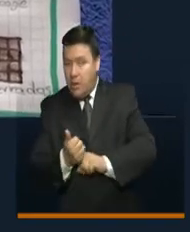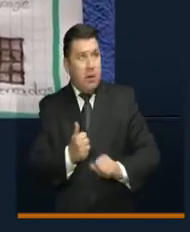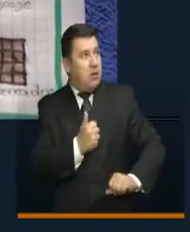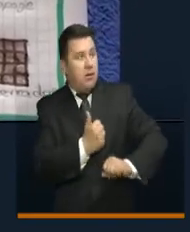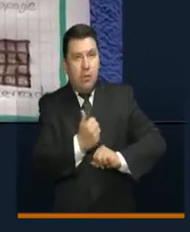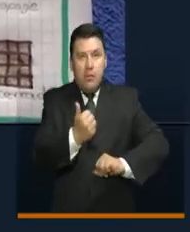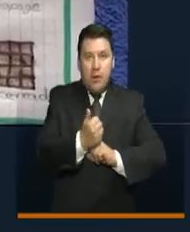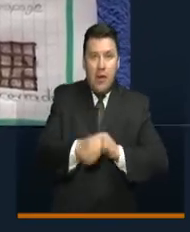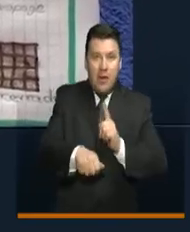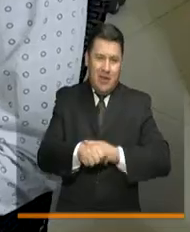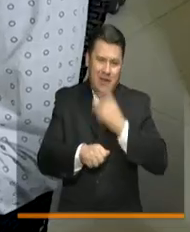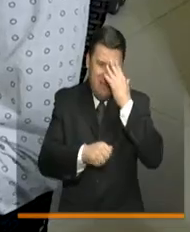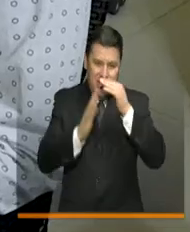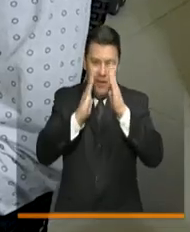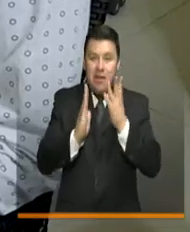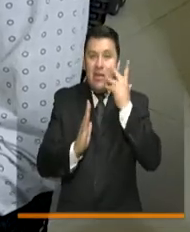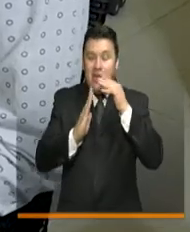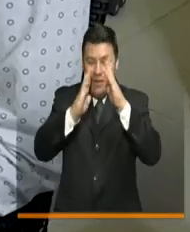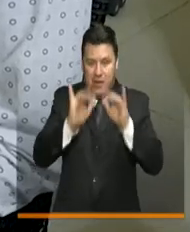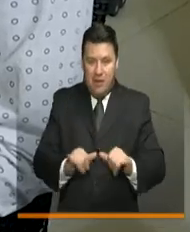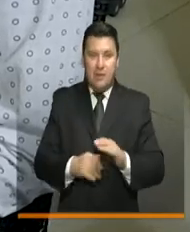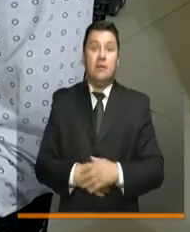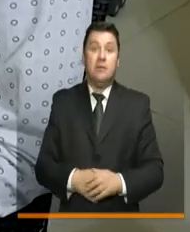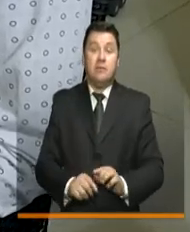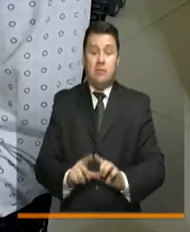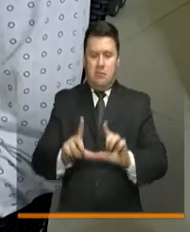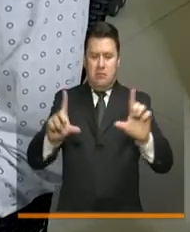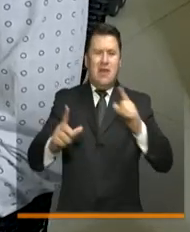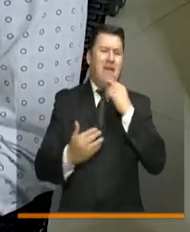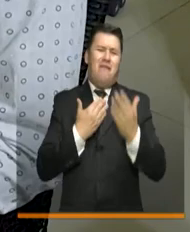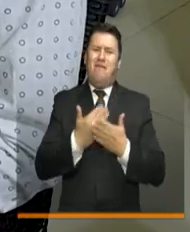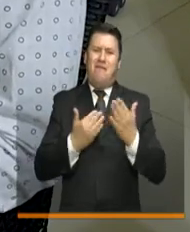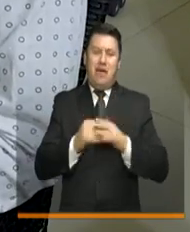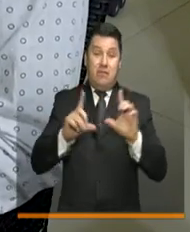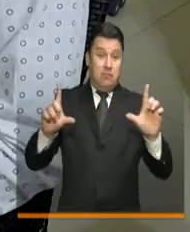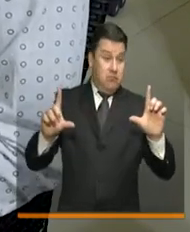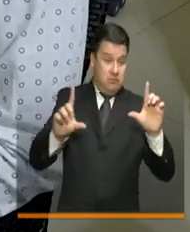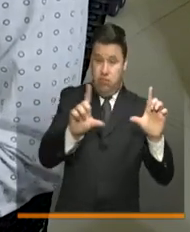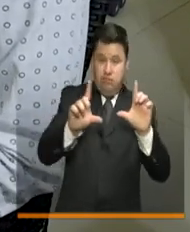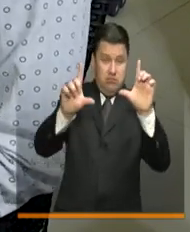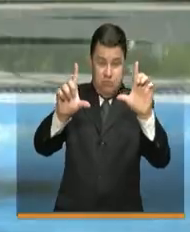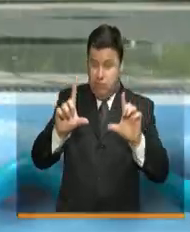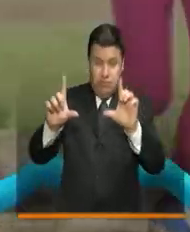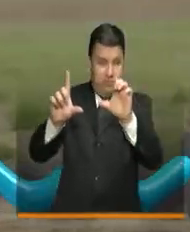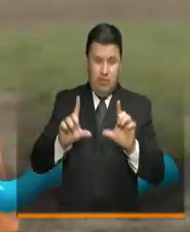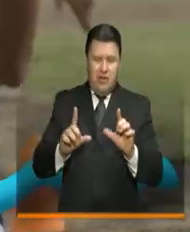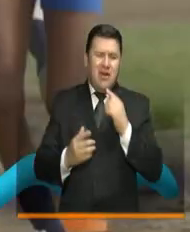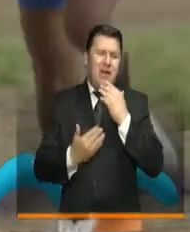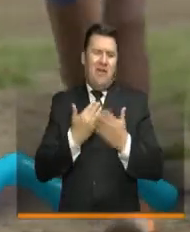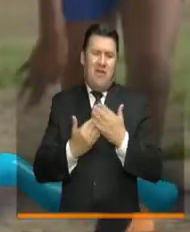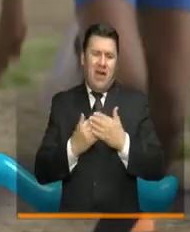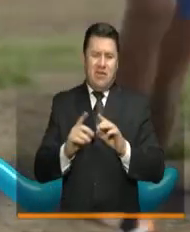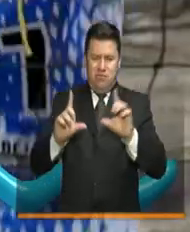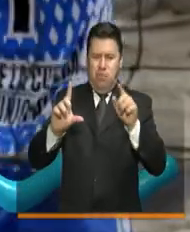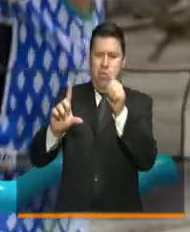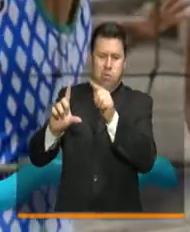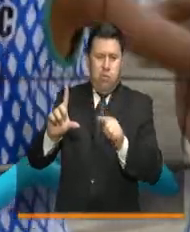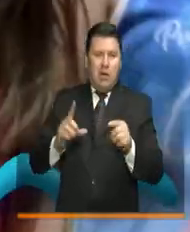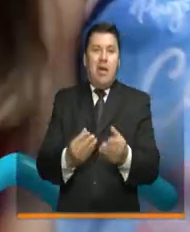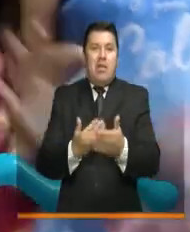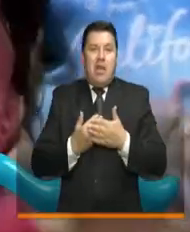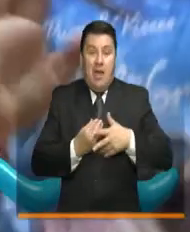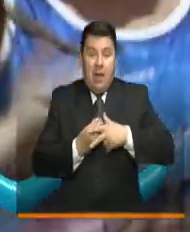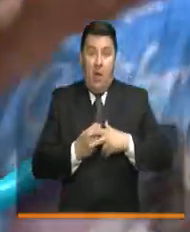para estos tiempos de cuarentena. Esta plataforma es de fácil navegación y ubicación de los recursos y constituyen una